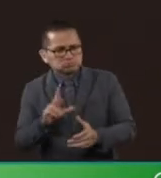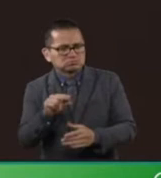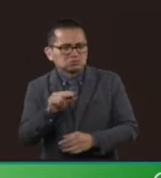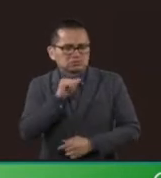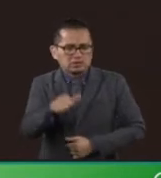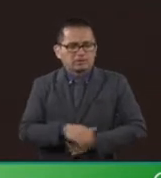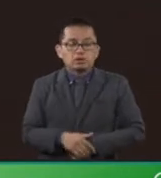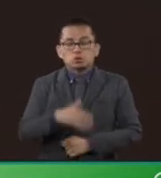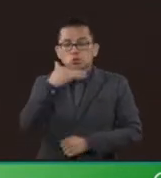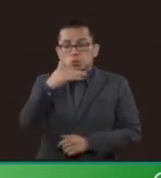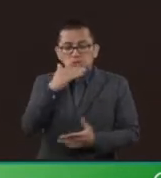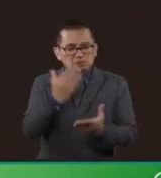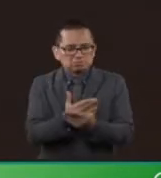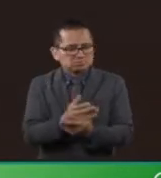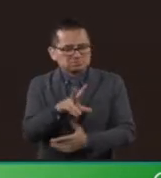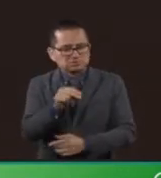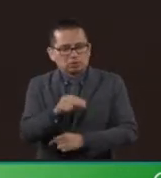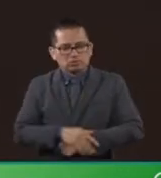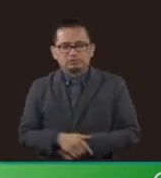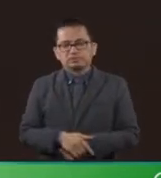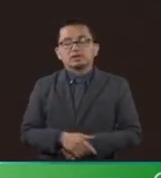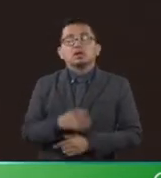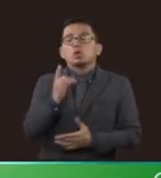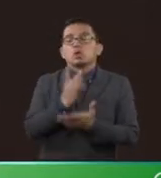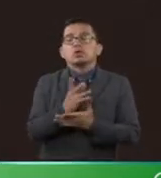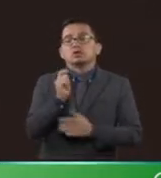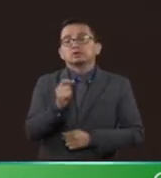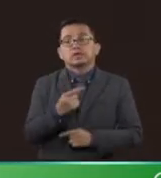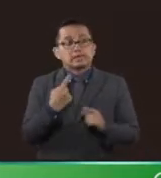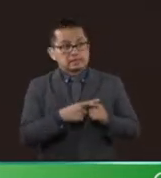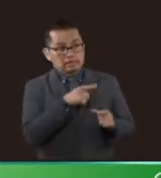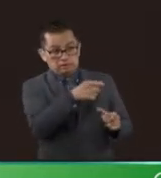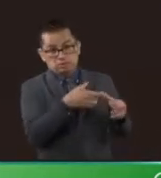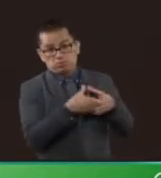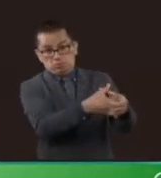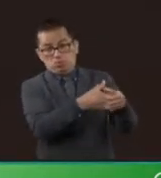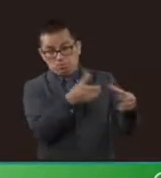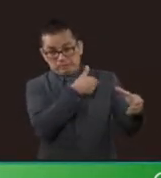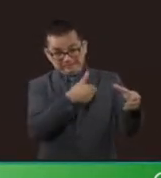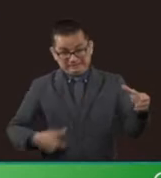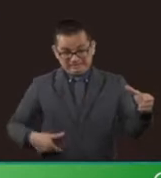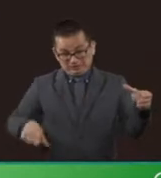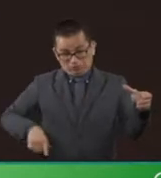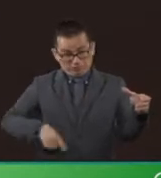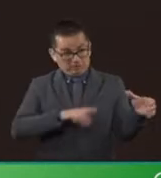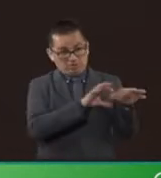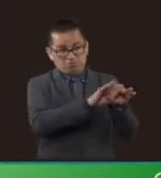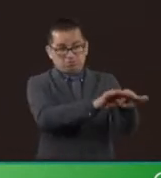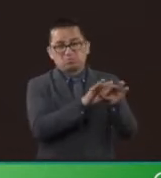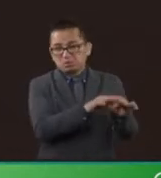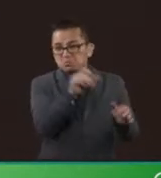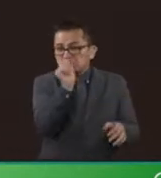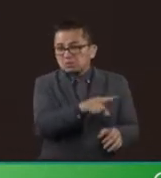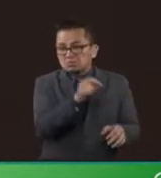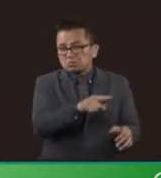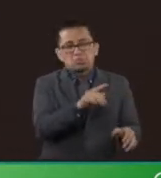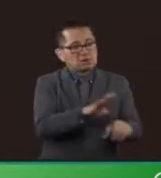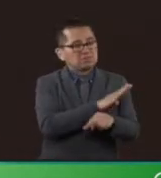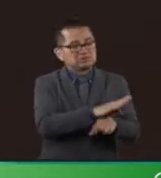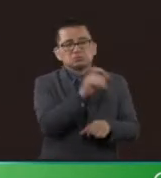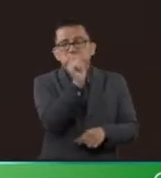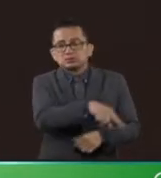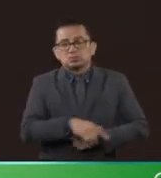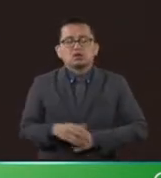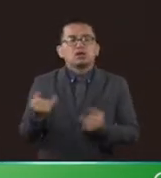la corrupción solo va a beneficiar a quienes hoy tienen el poder como hicieron también los gobiernos del prian porque hay que